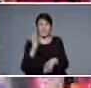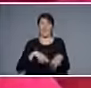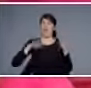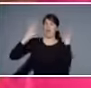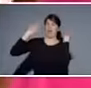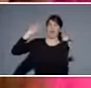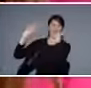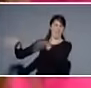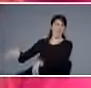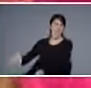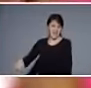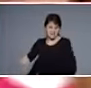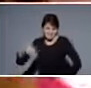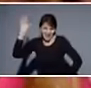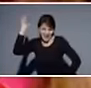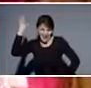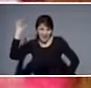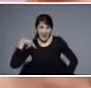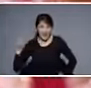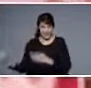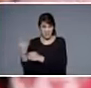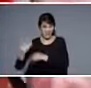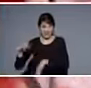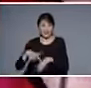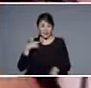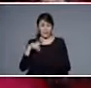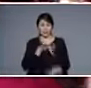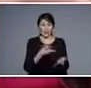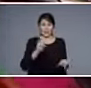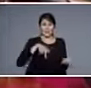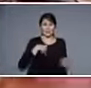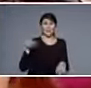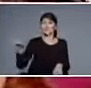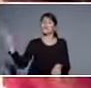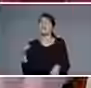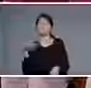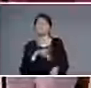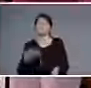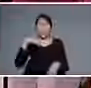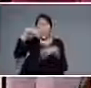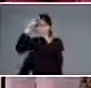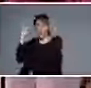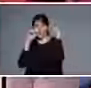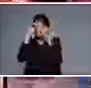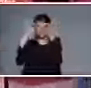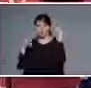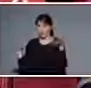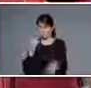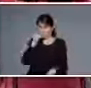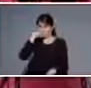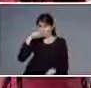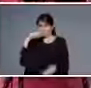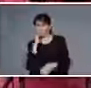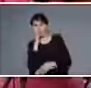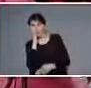¿Dónde vas? No me da pena, que eso a mí también me pasa. Tú venías de Notúa y te